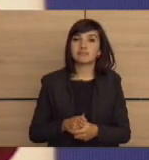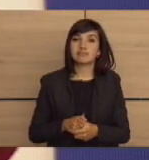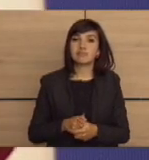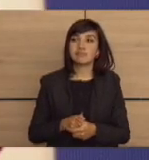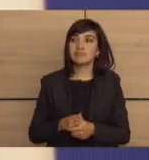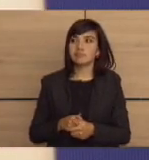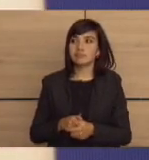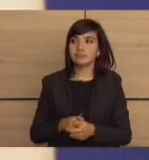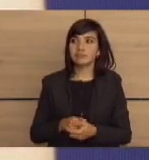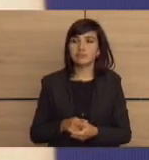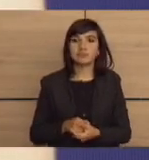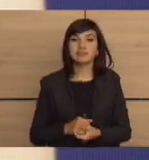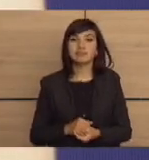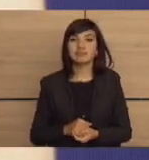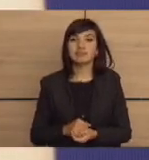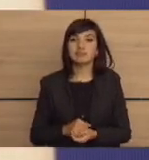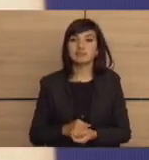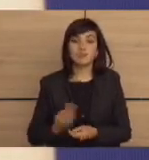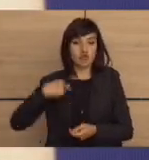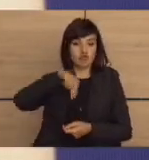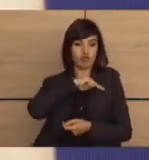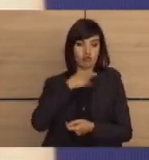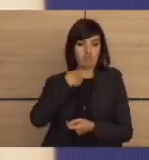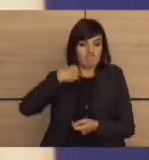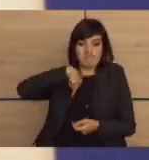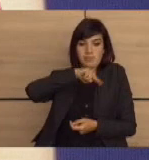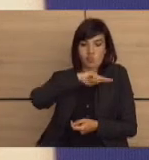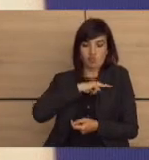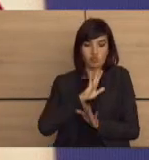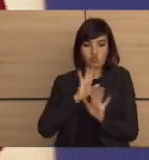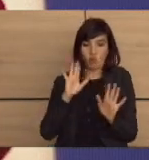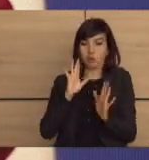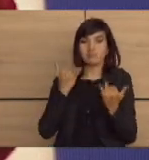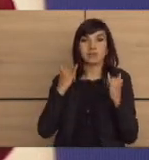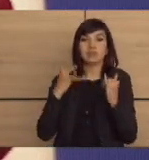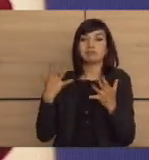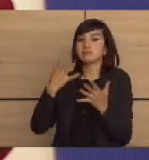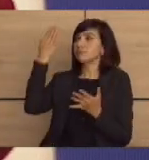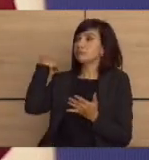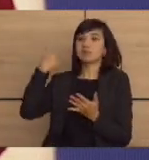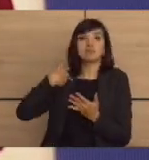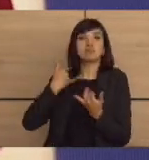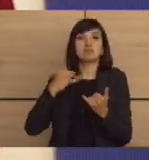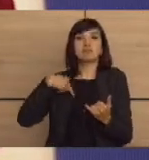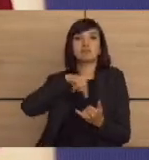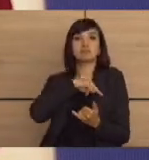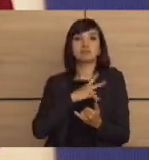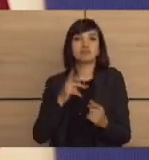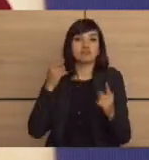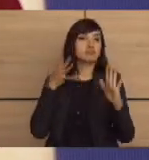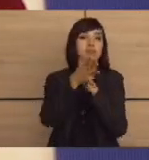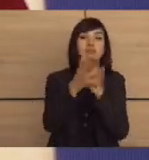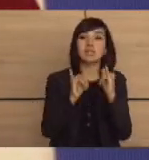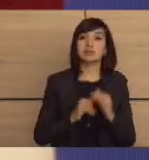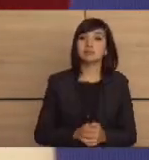la otra cosa, centrarnos solo en nosotros, en mirarnos, y entonces no podemos relativizar, ¿sí?